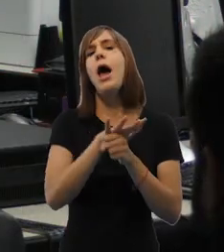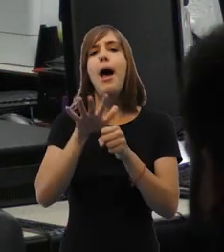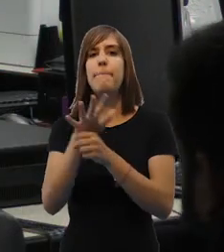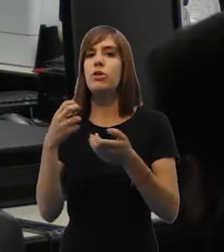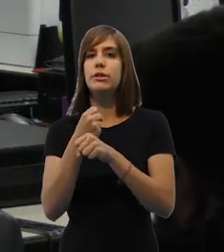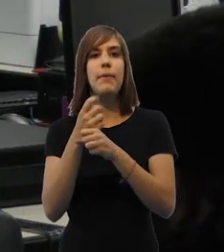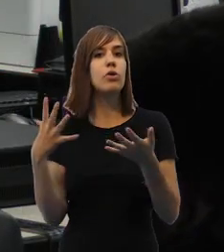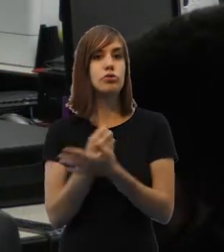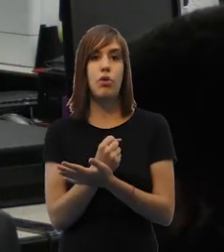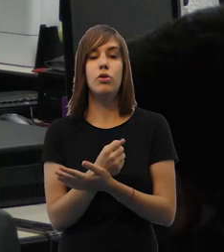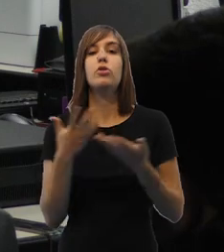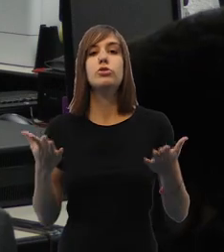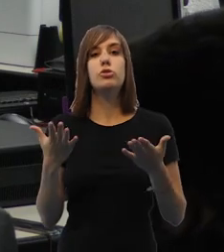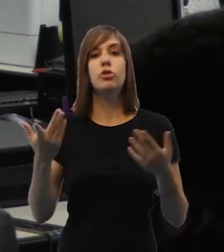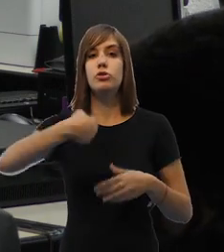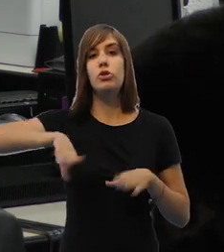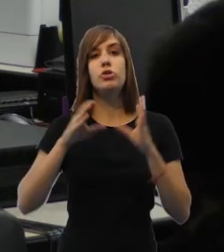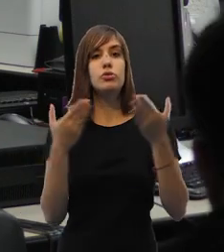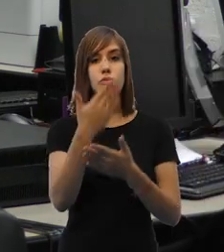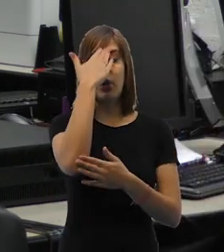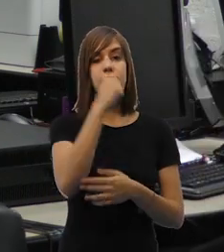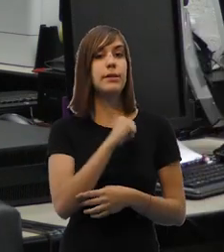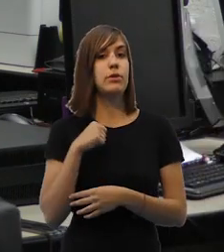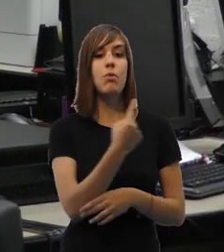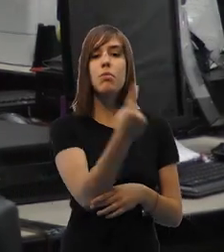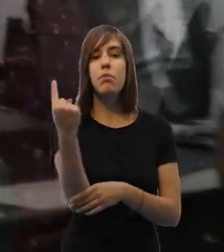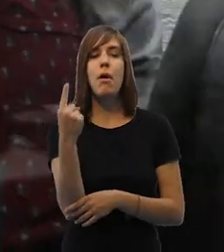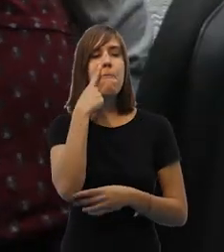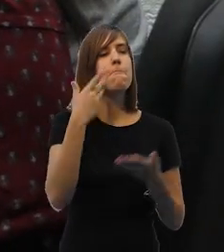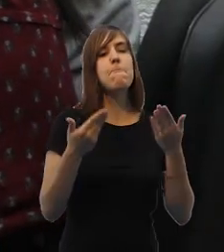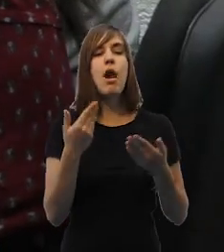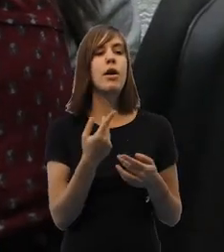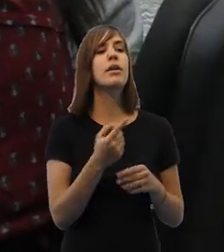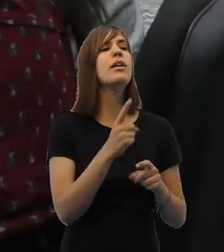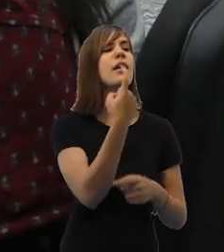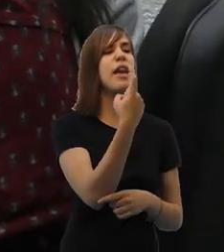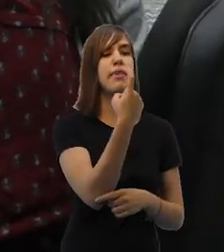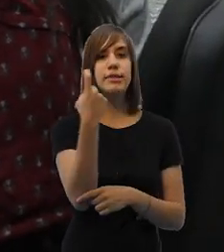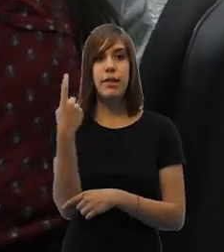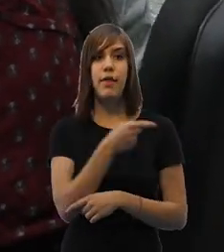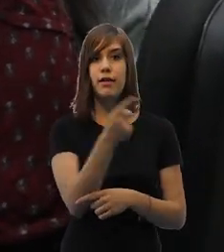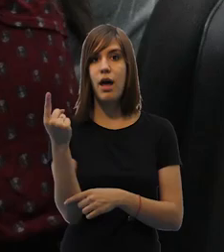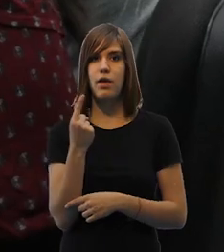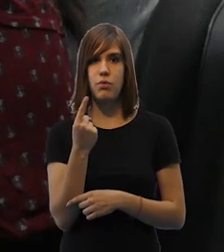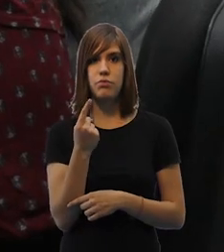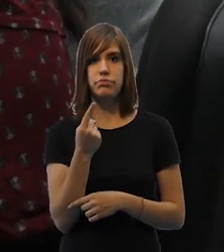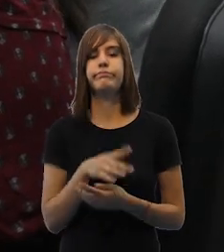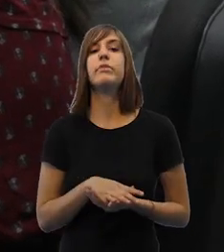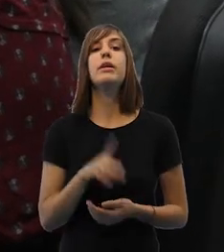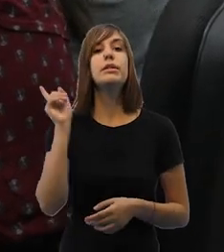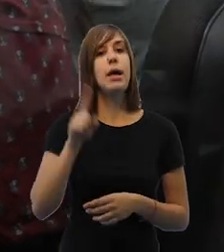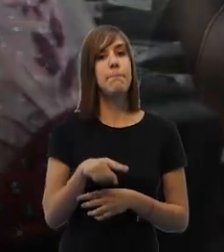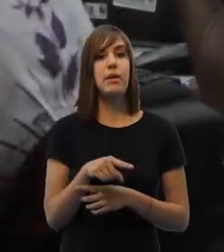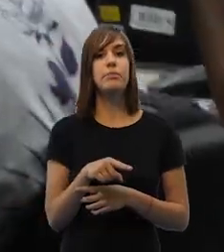Realizaremos tutorías individuales en las que valoraremos los apoyos que necesita cada persona para poder desarrollar al máximo su potencial.